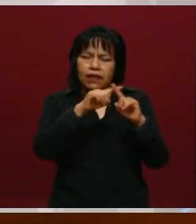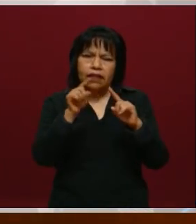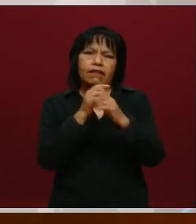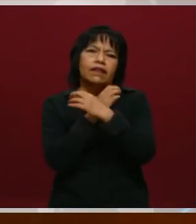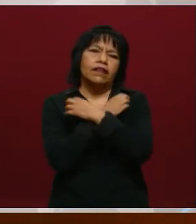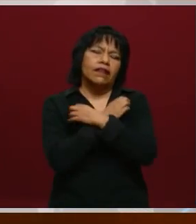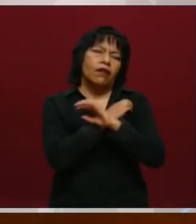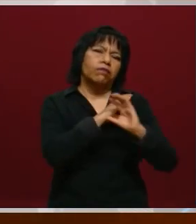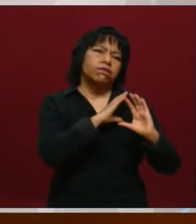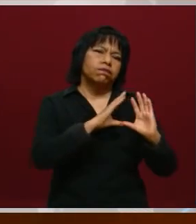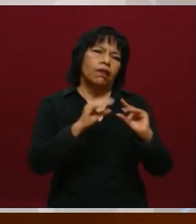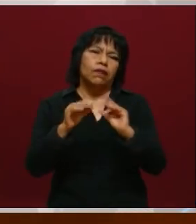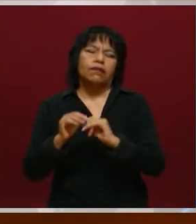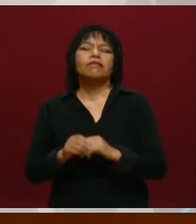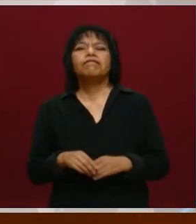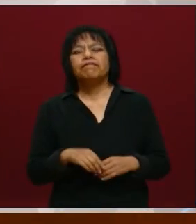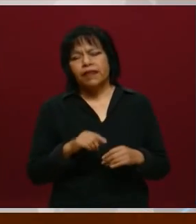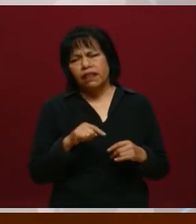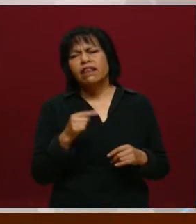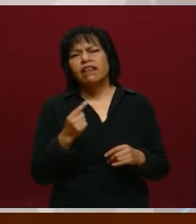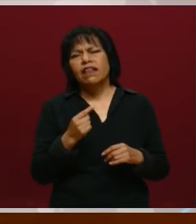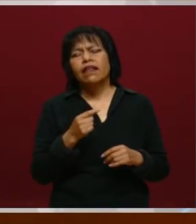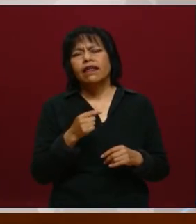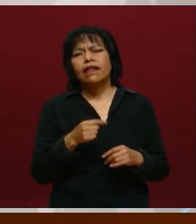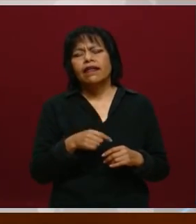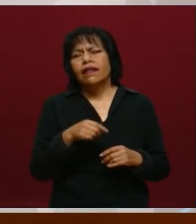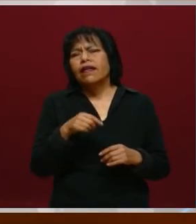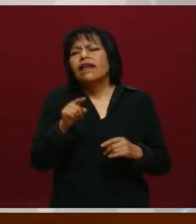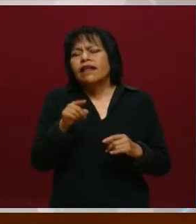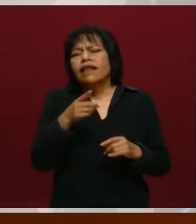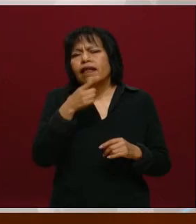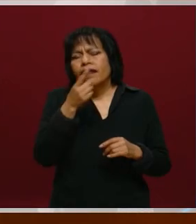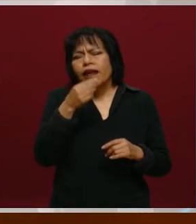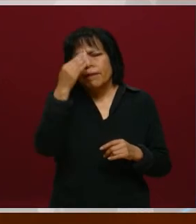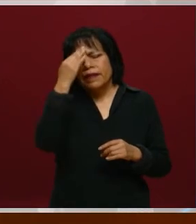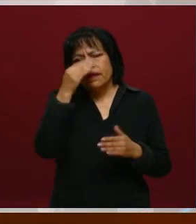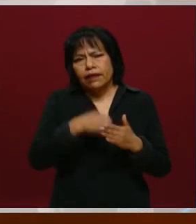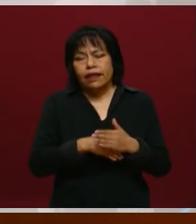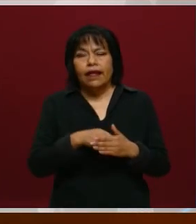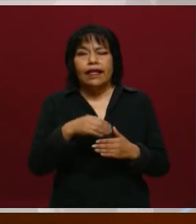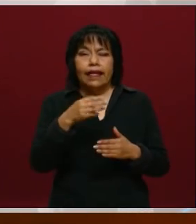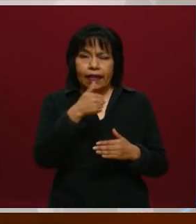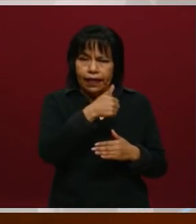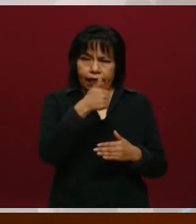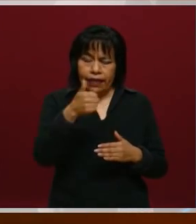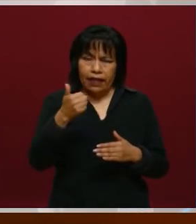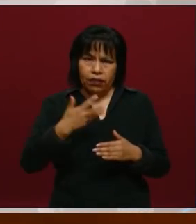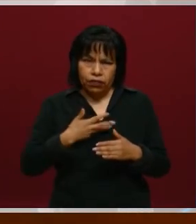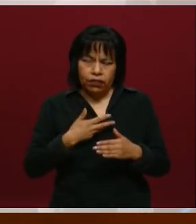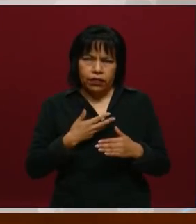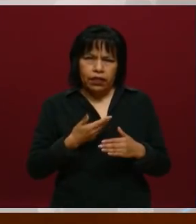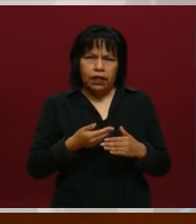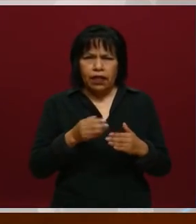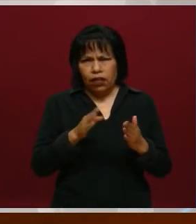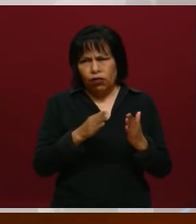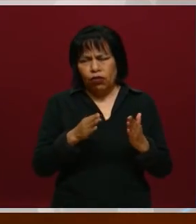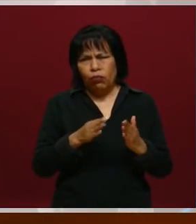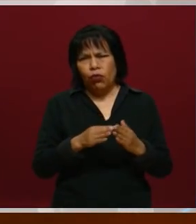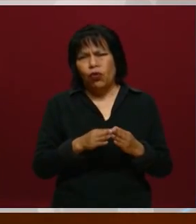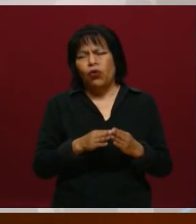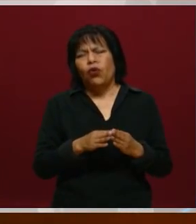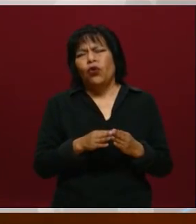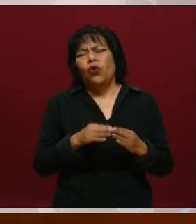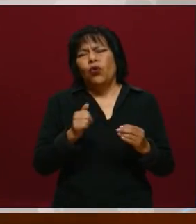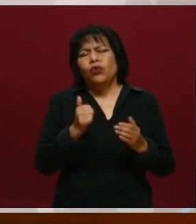a hacer verdad entonces bueno qué es el mensaje el mensaje es que tengamos la cartilla ética como un recurso socio